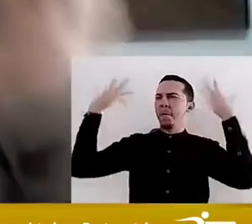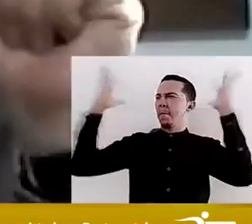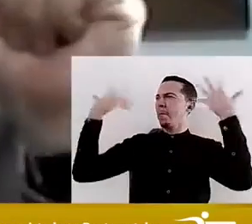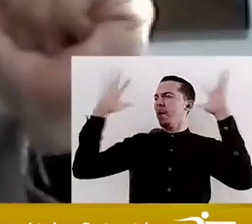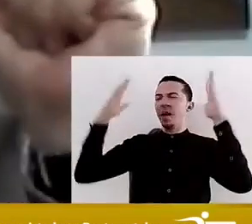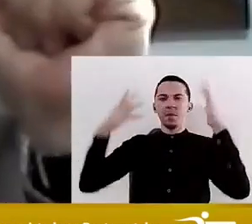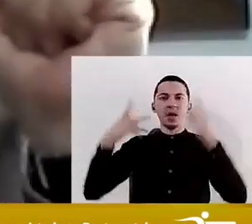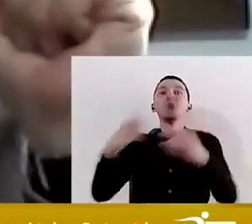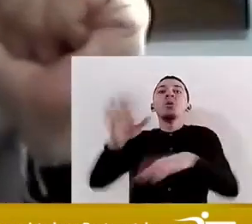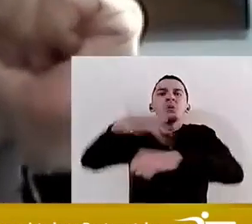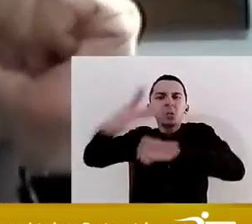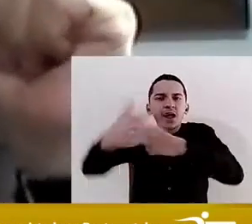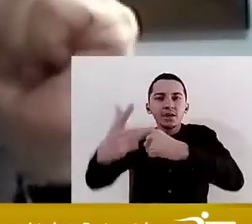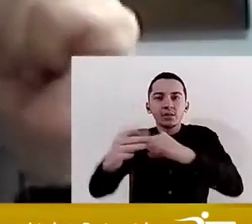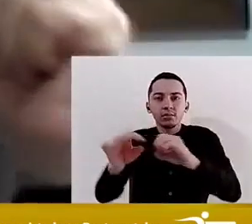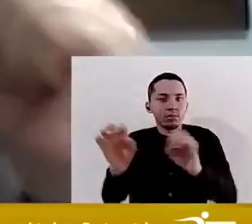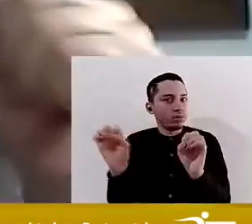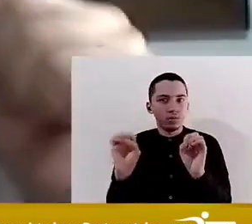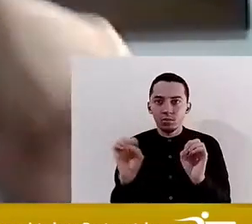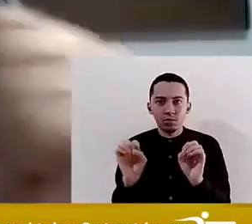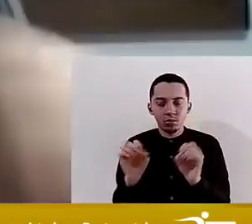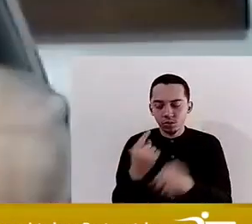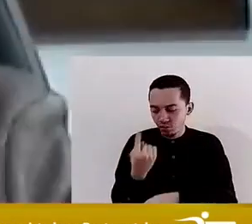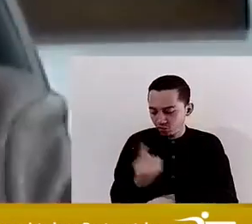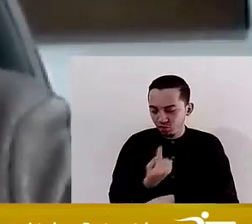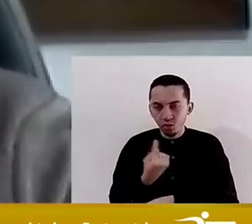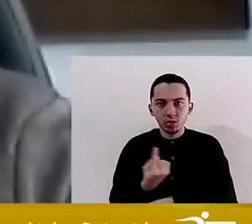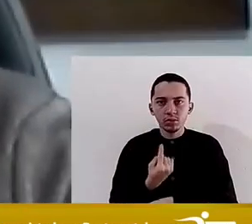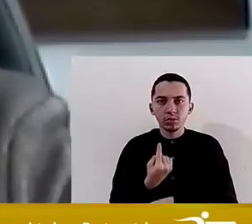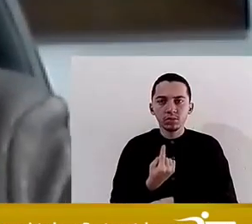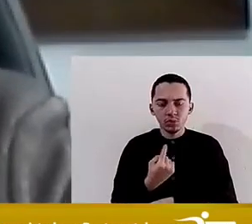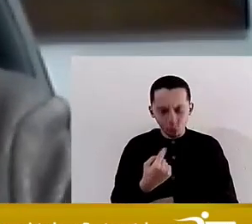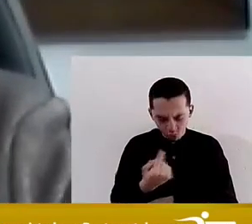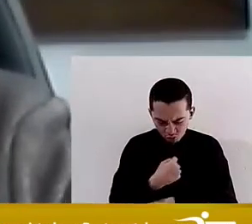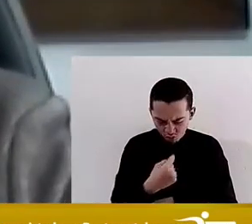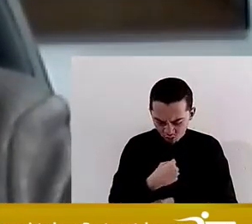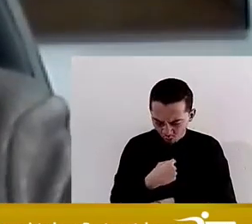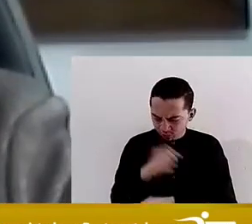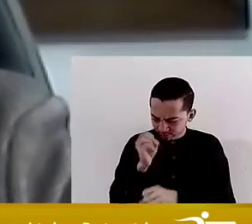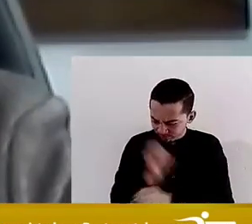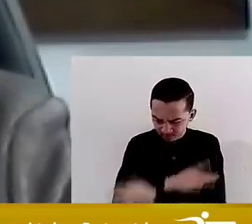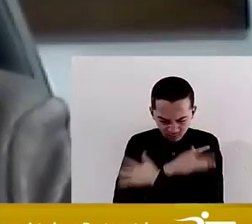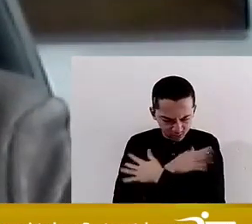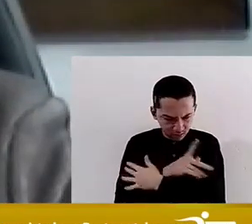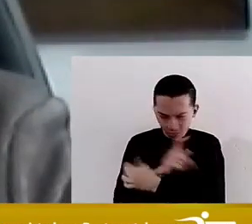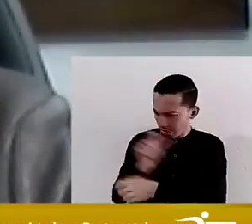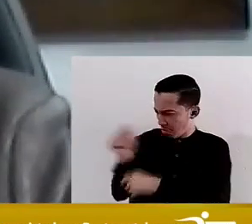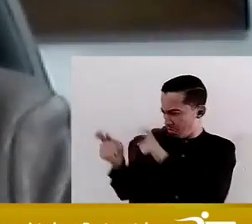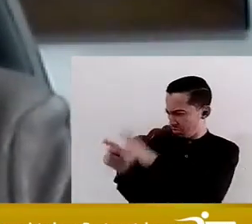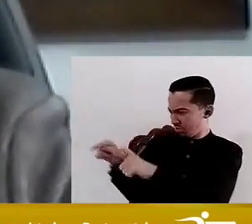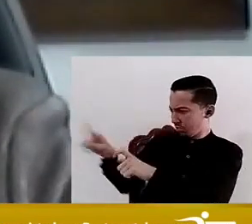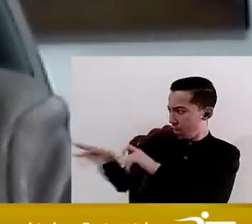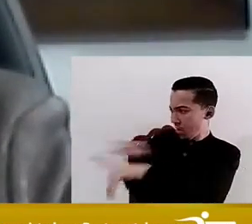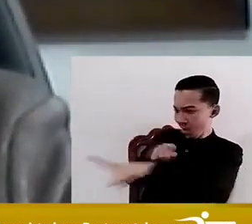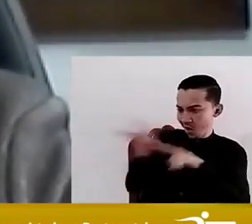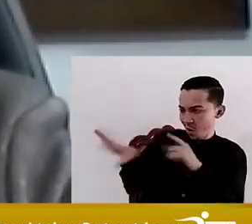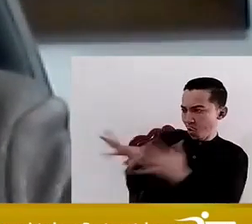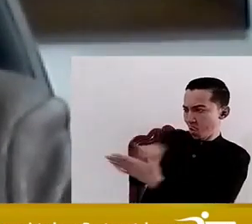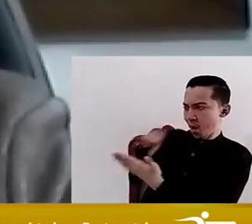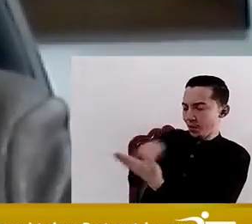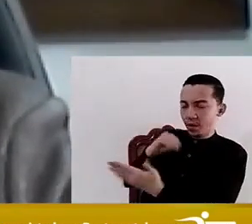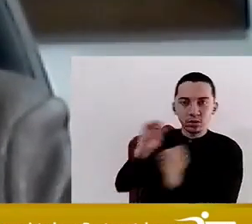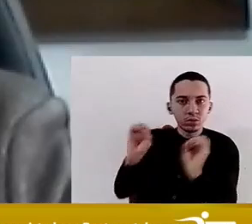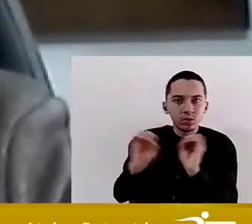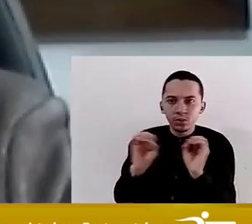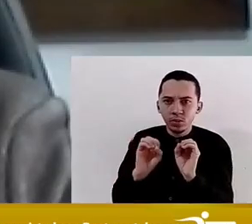No, yo quiero saber que soy yo el que siente y no los otros por mí. Quiero una fe no